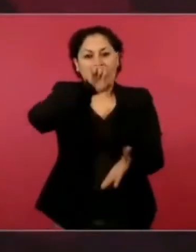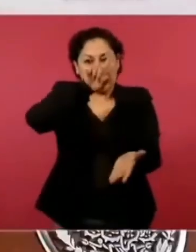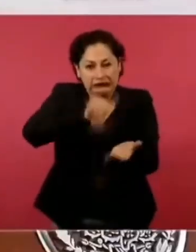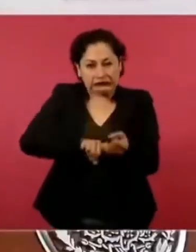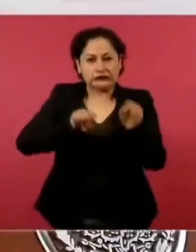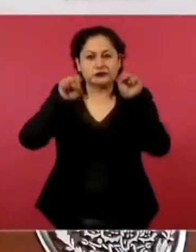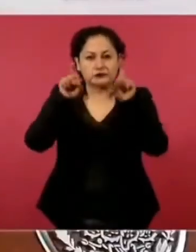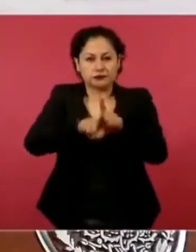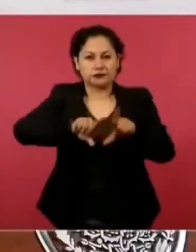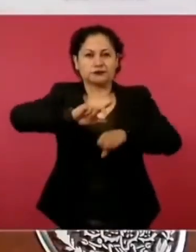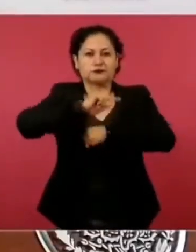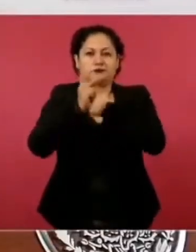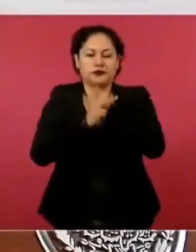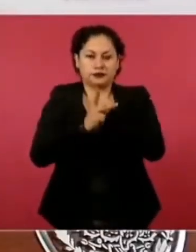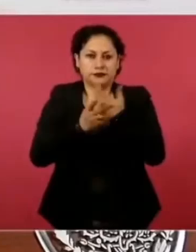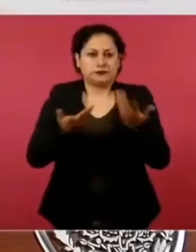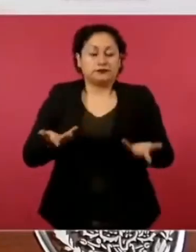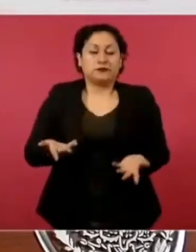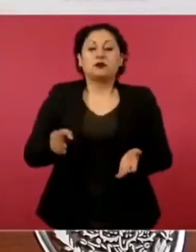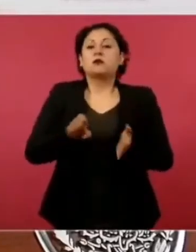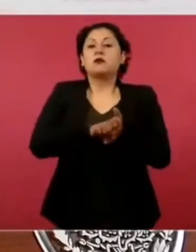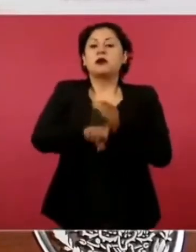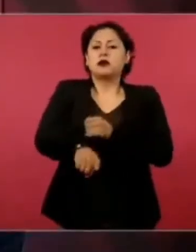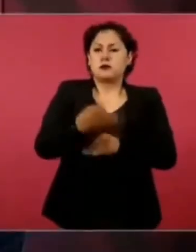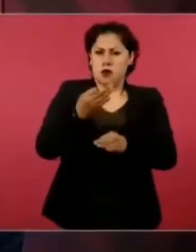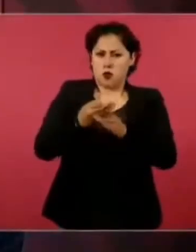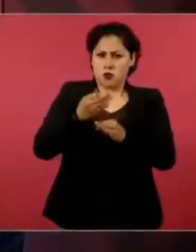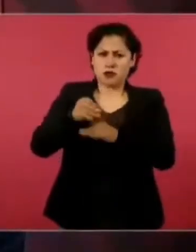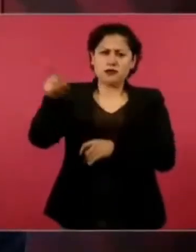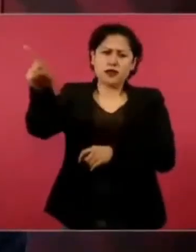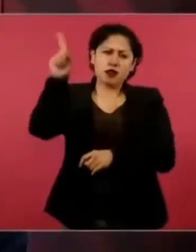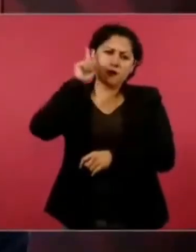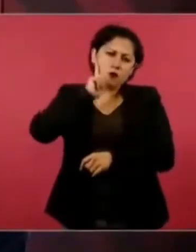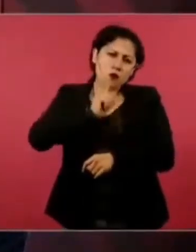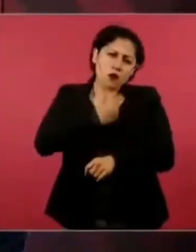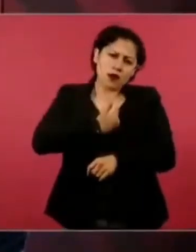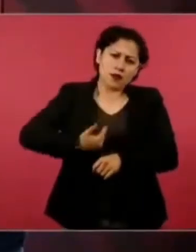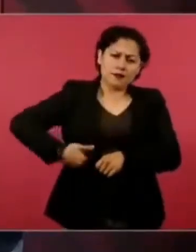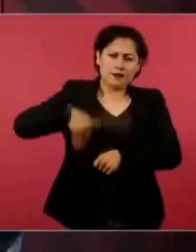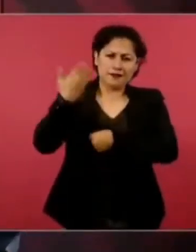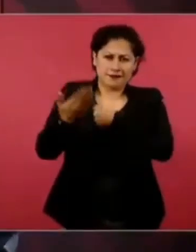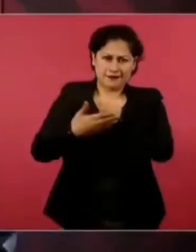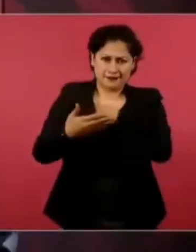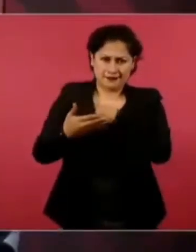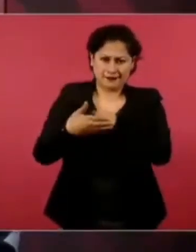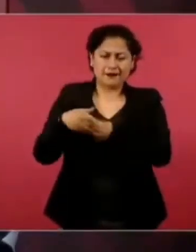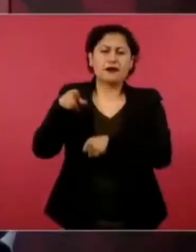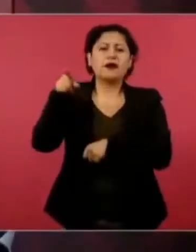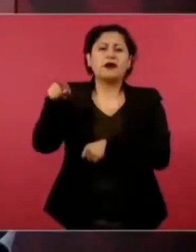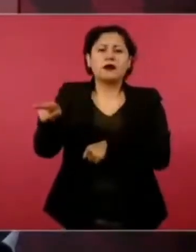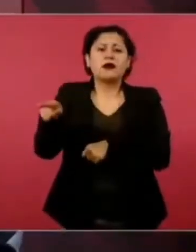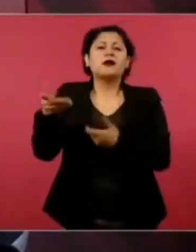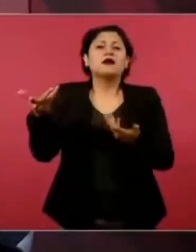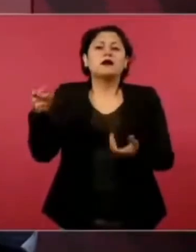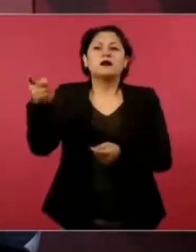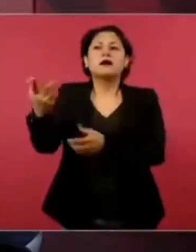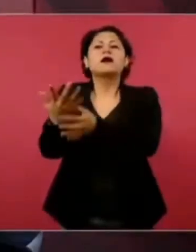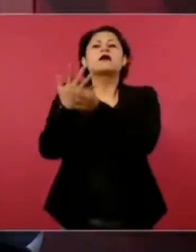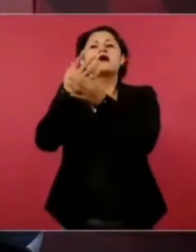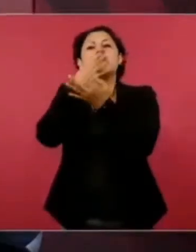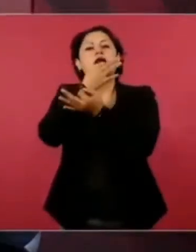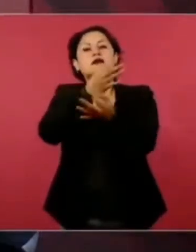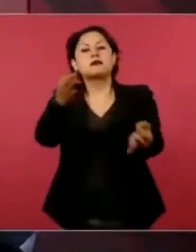planteando la presidenta electa, ¿no?, que va a construir 1 millón de viviendas.